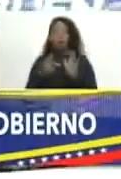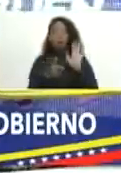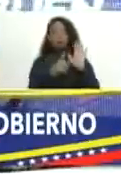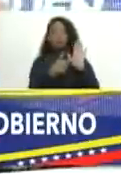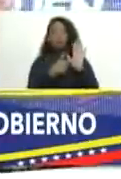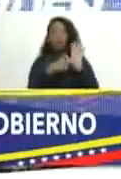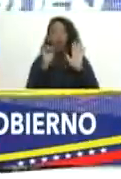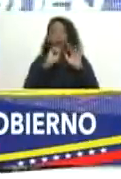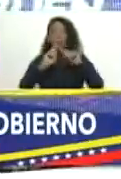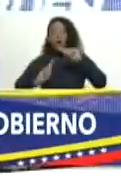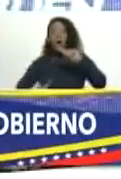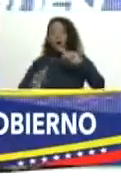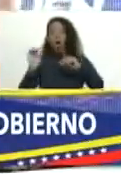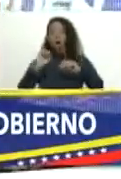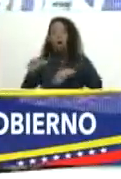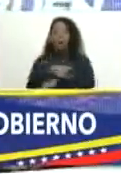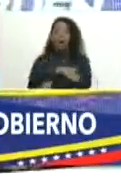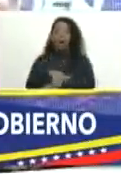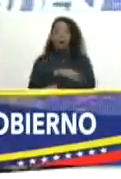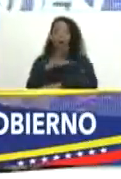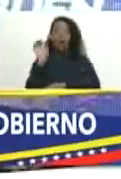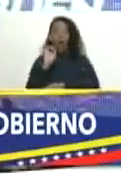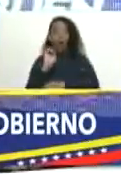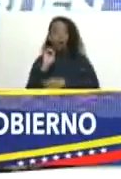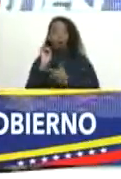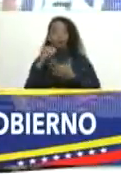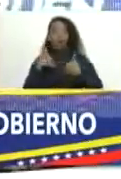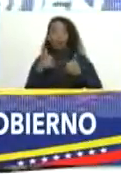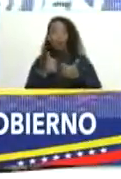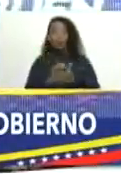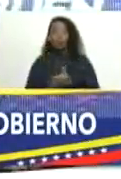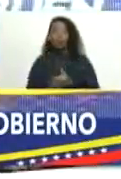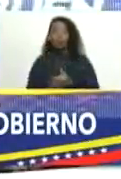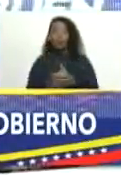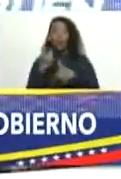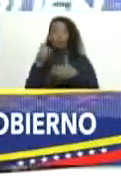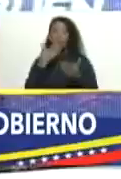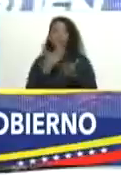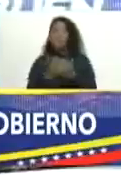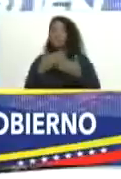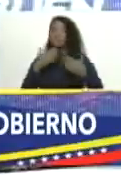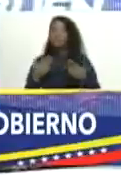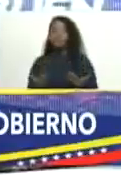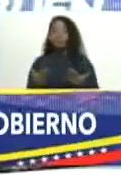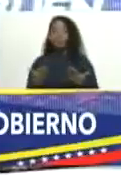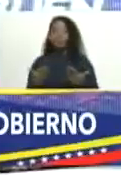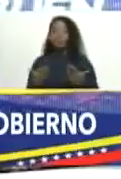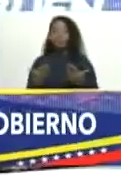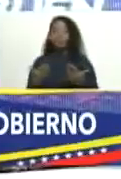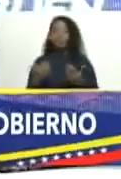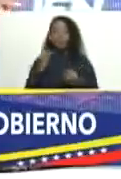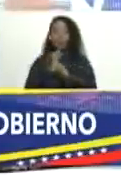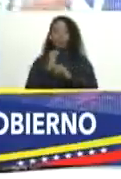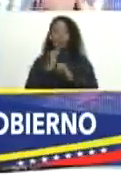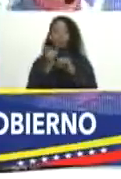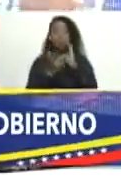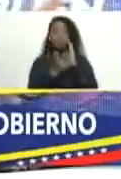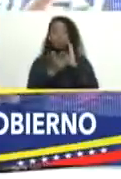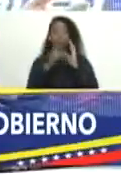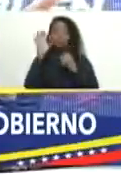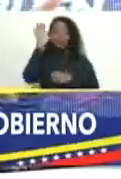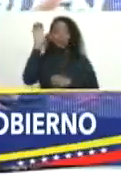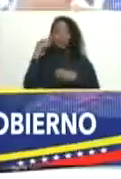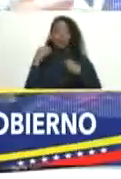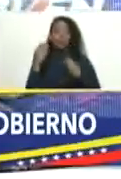problema de electricidad, de vialidad, de agua, de salud. Y eso nos permite conectar la plataforma tecnológica Patria con